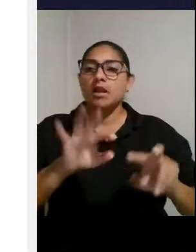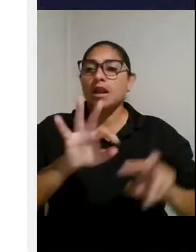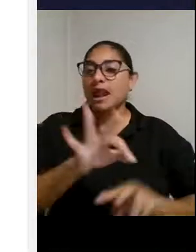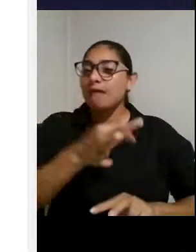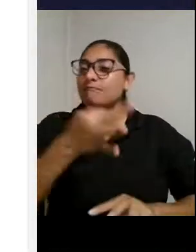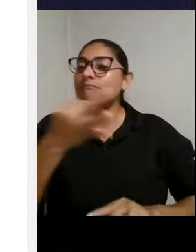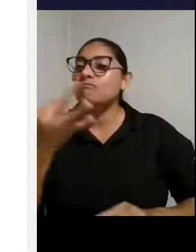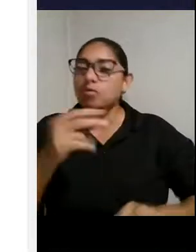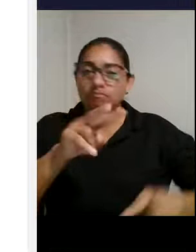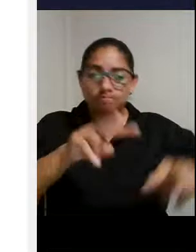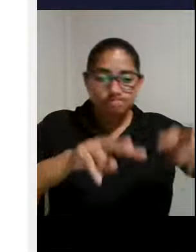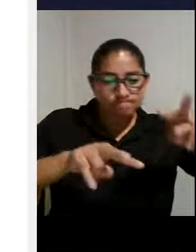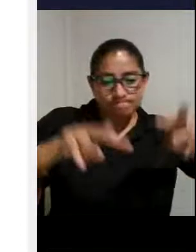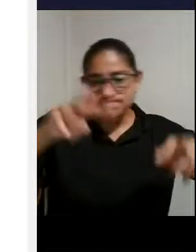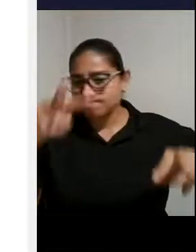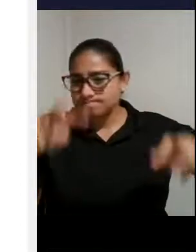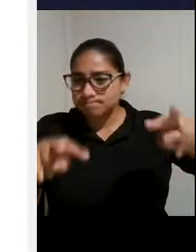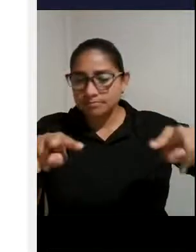tiene una empresa